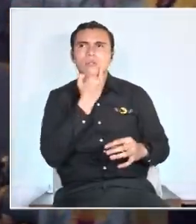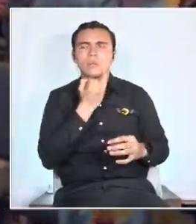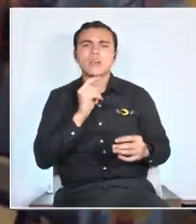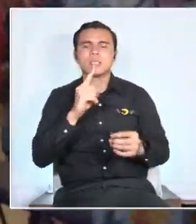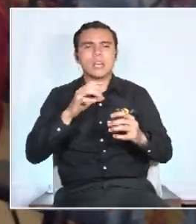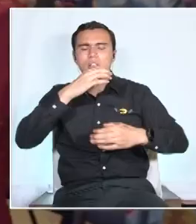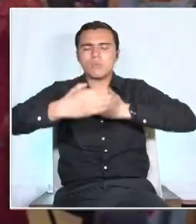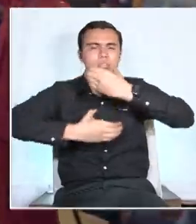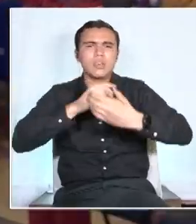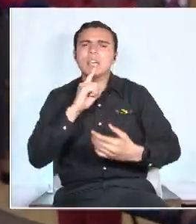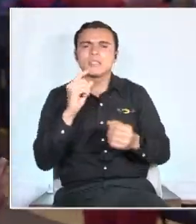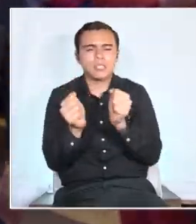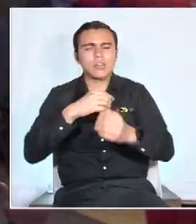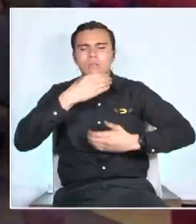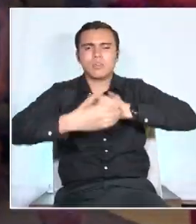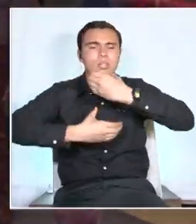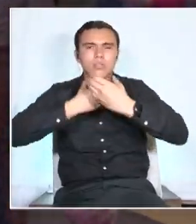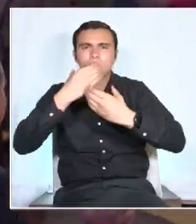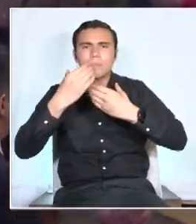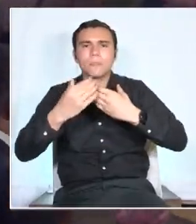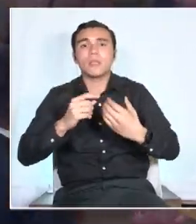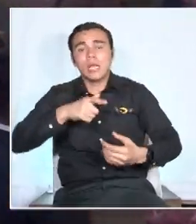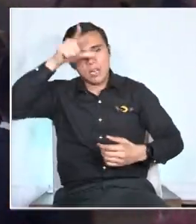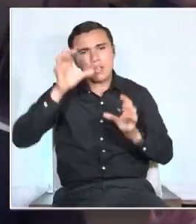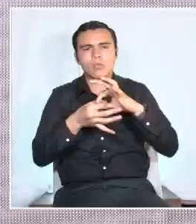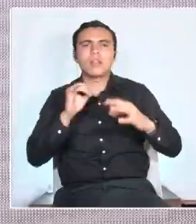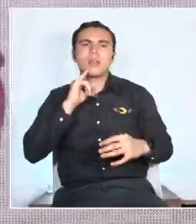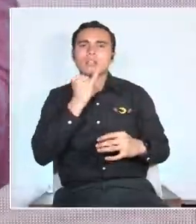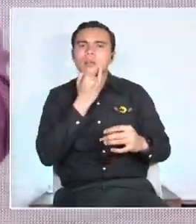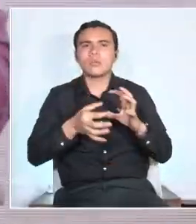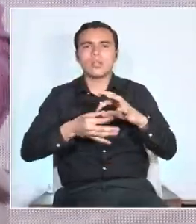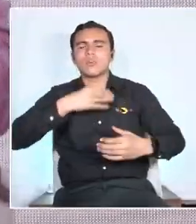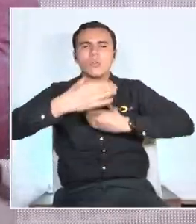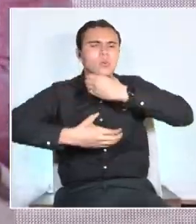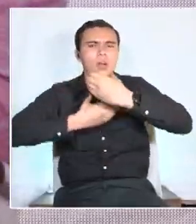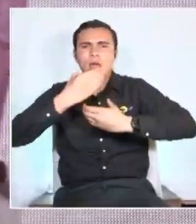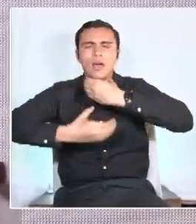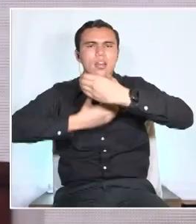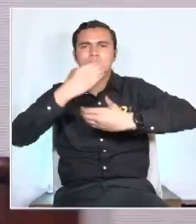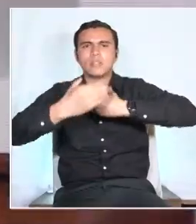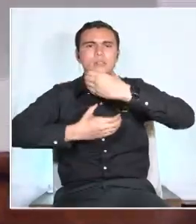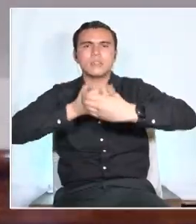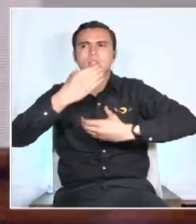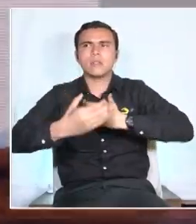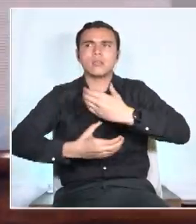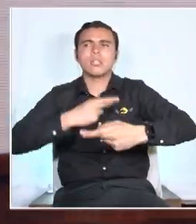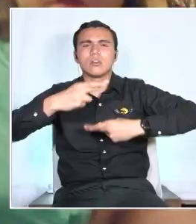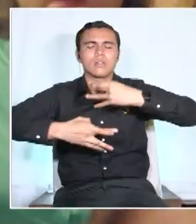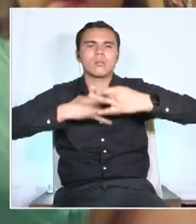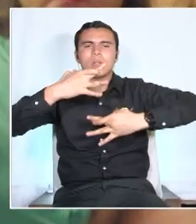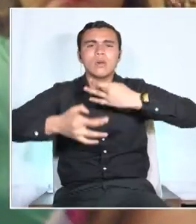rugiendo. Está rugiendo. El león de la tribu de Judá ruge. Y viene